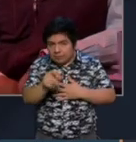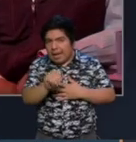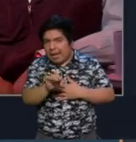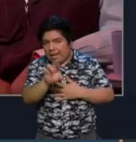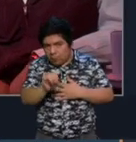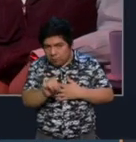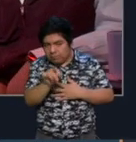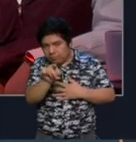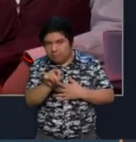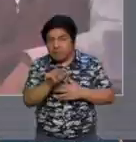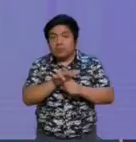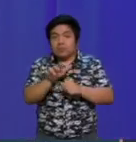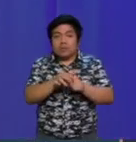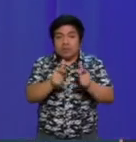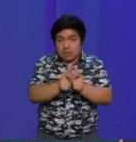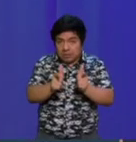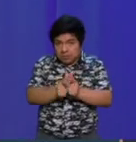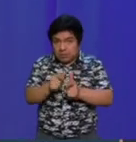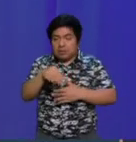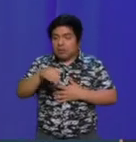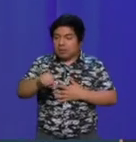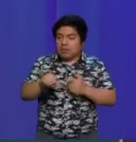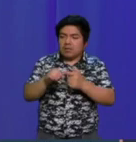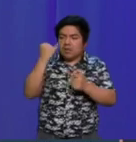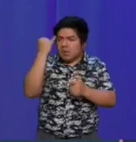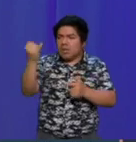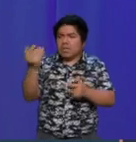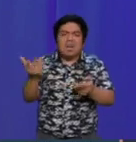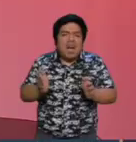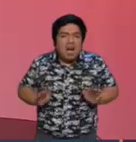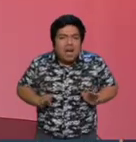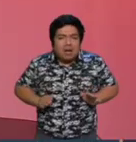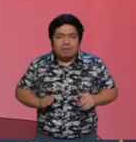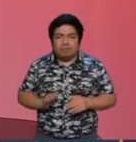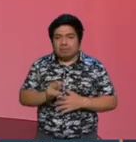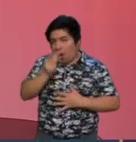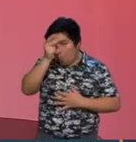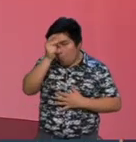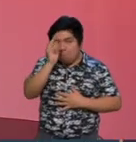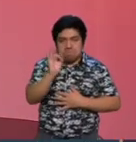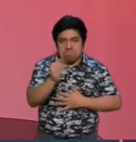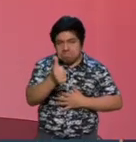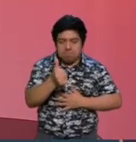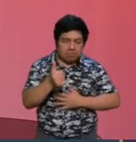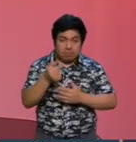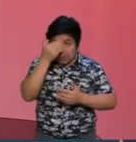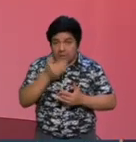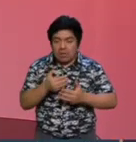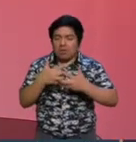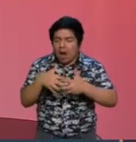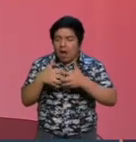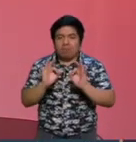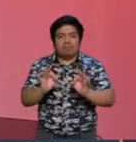contigo, ¿cuál sería la característica de los gobiernos de Movimiento Ciudadano? Mira, un gobierno inteligente, un gobierno que haga que las cosas